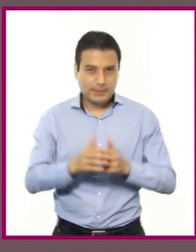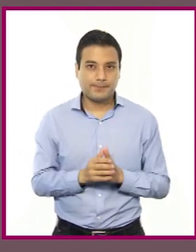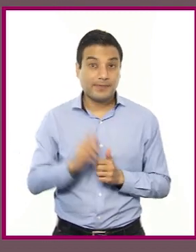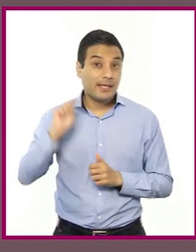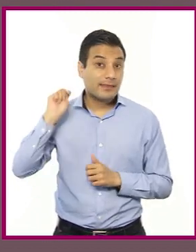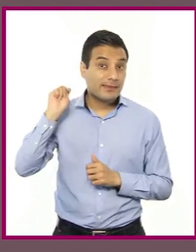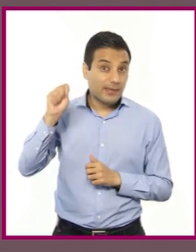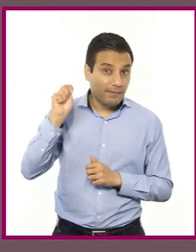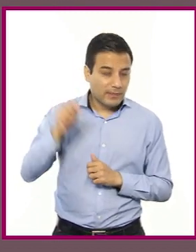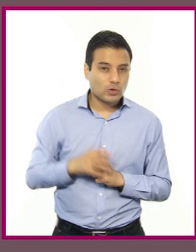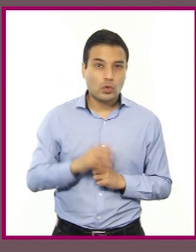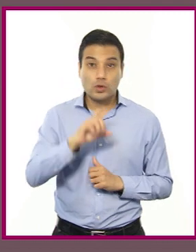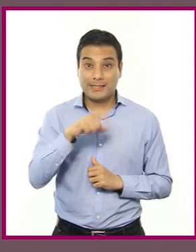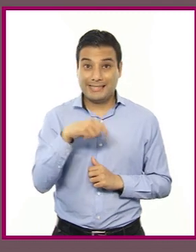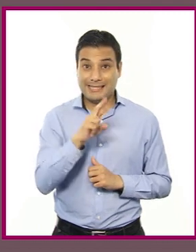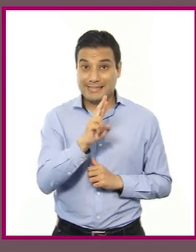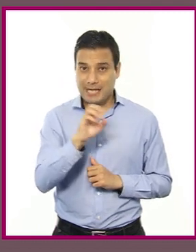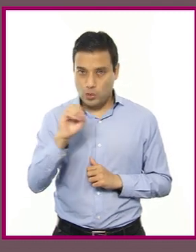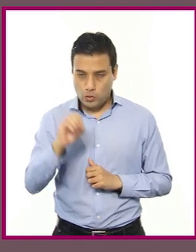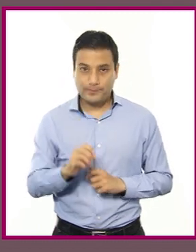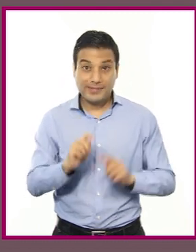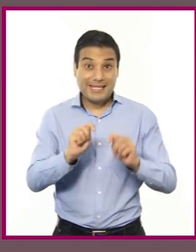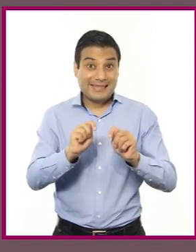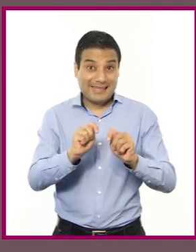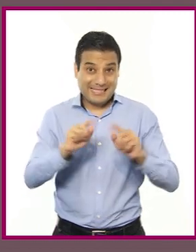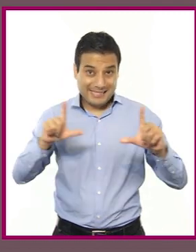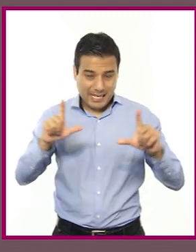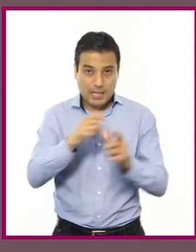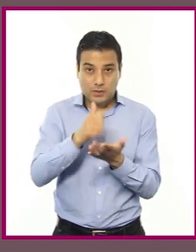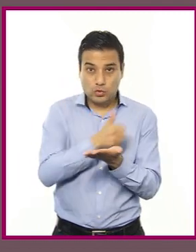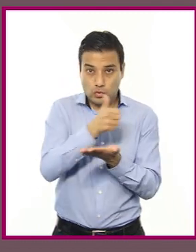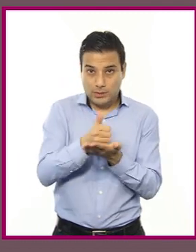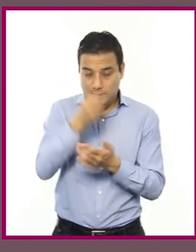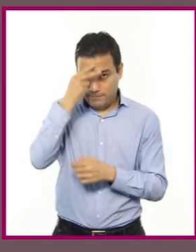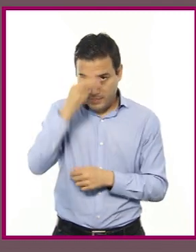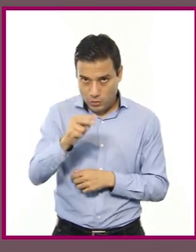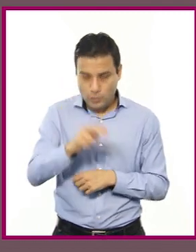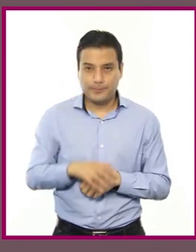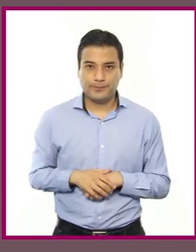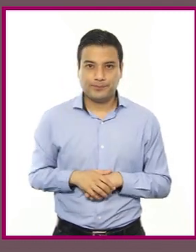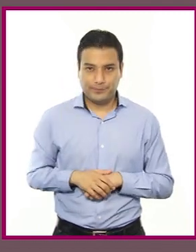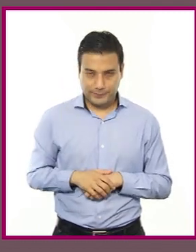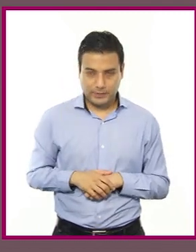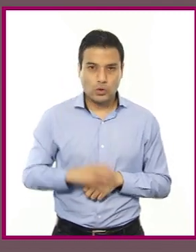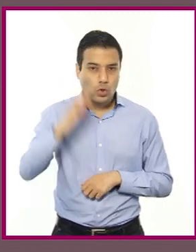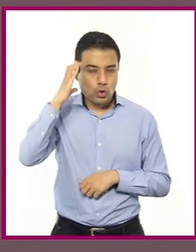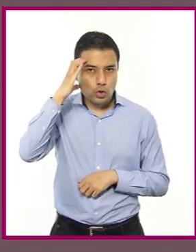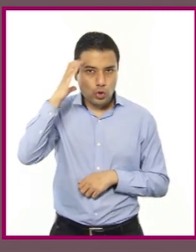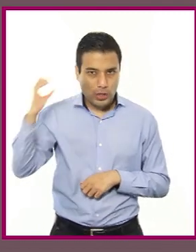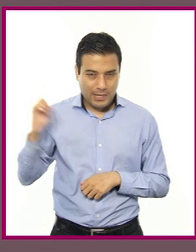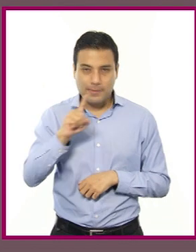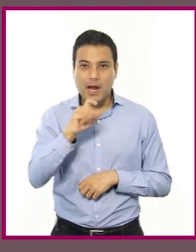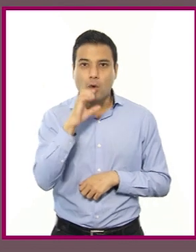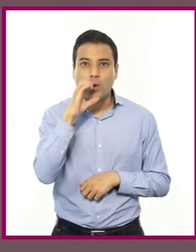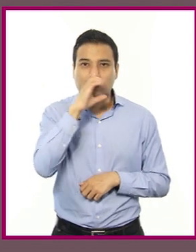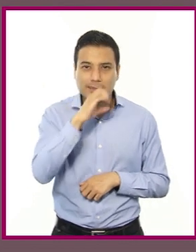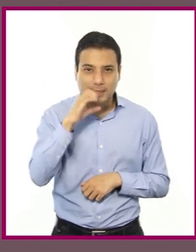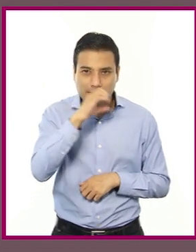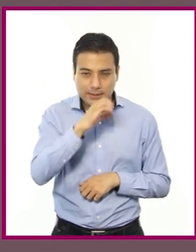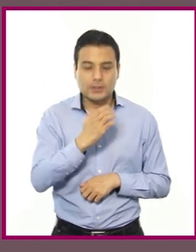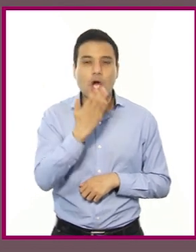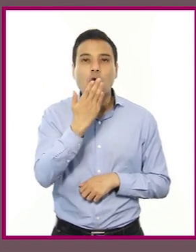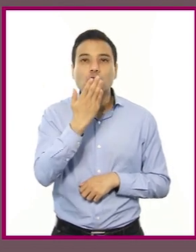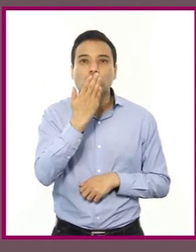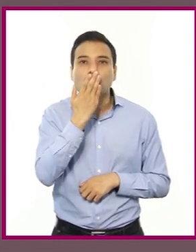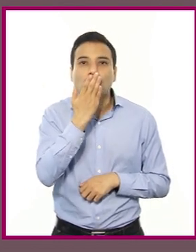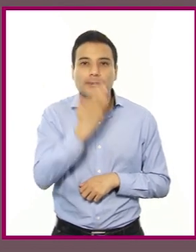Tabasco, Quintana Roo, Tlaxcala, Ciudad de México, Colima, Aguascalientes, Sonora y